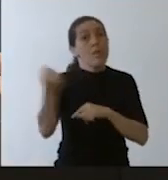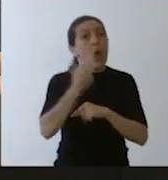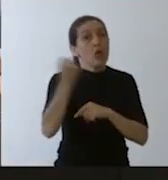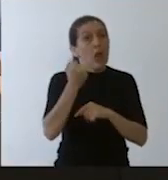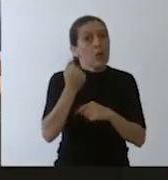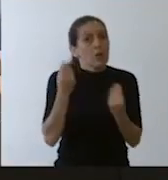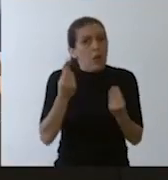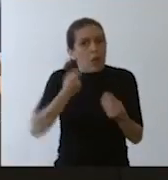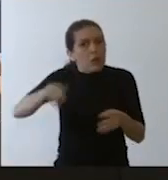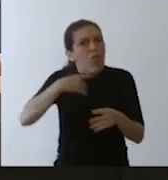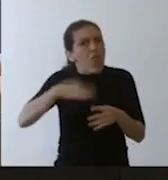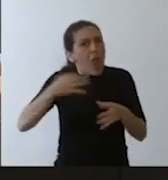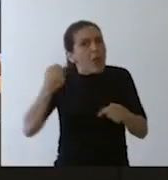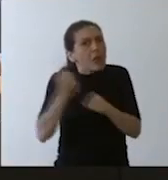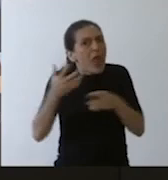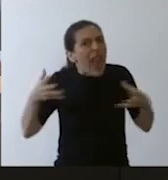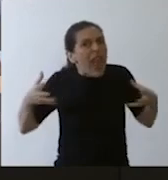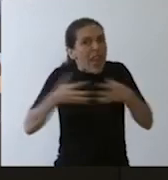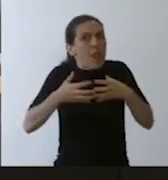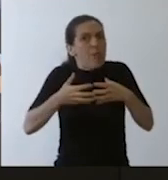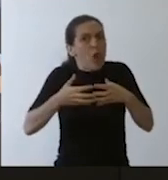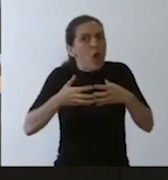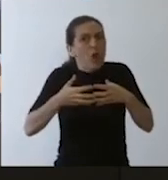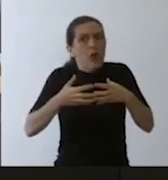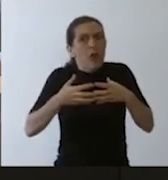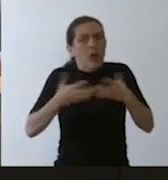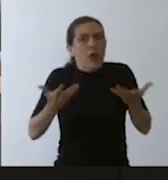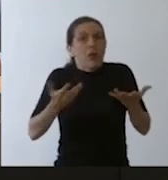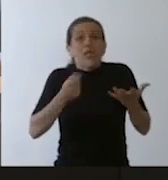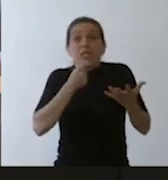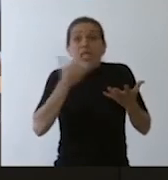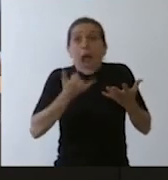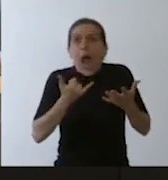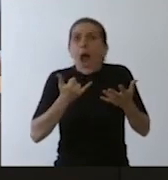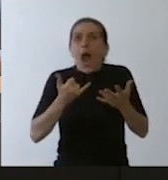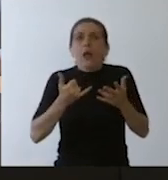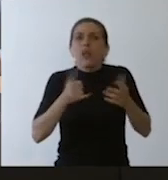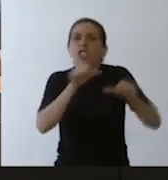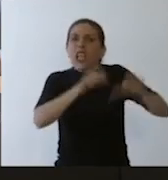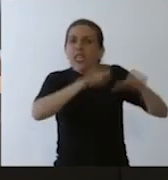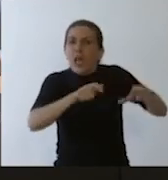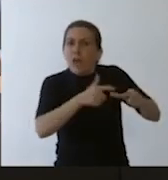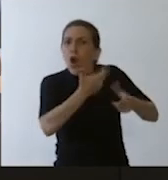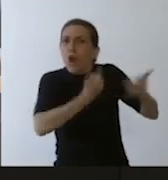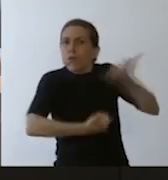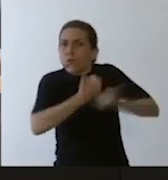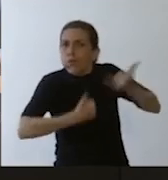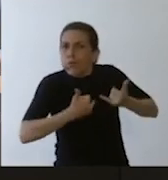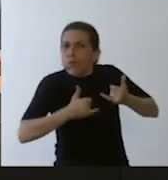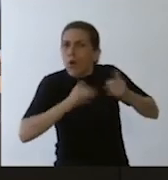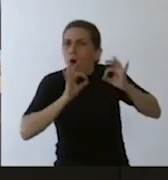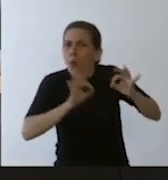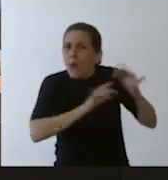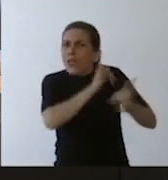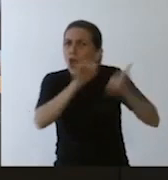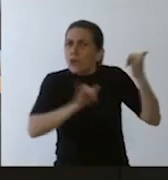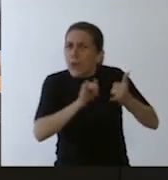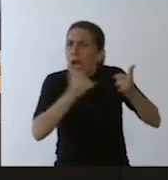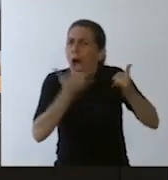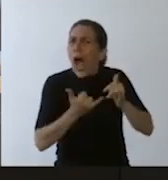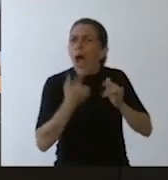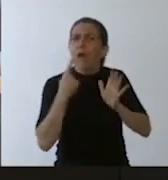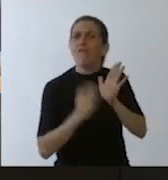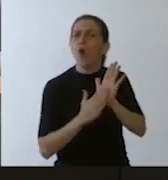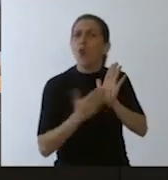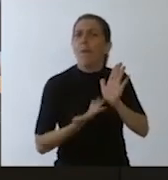tenemos que trabajar en equipo y no podemos, cuando sobre todo tienen fundamento científico, ¿no es cierto? Si tienen un fundamento adecuado,